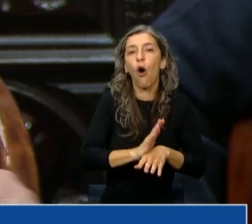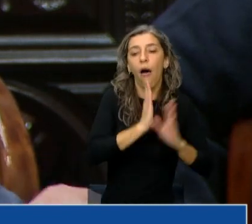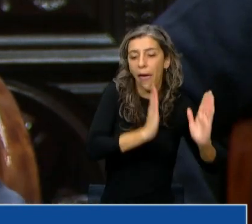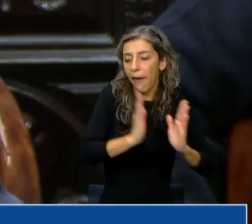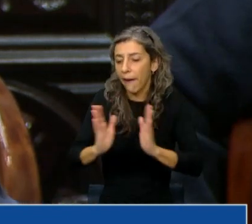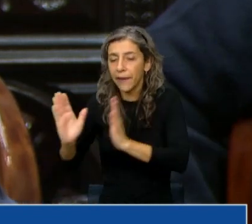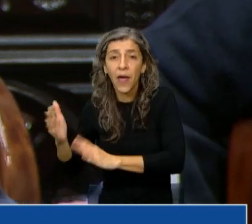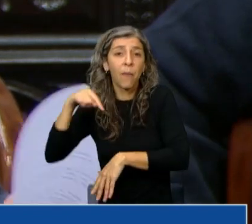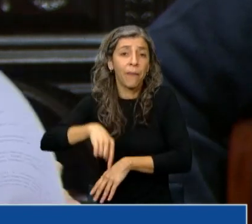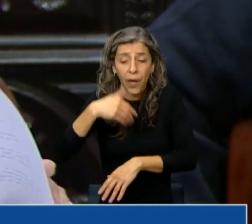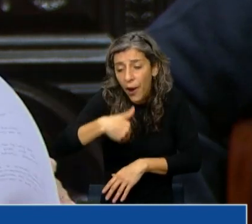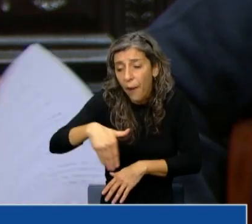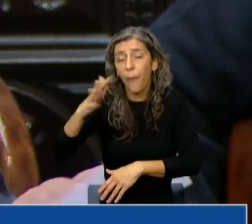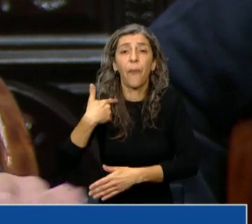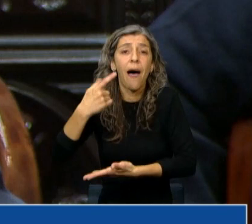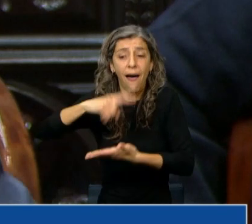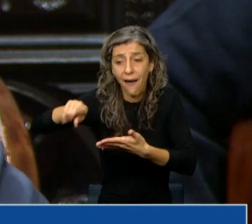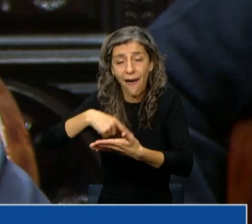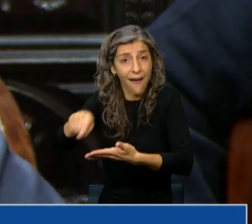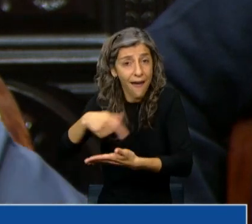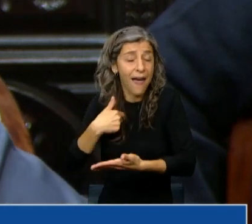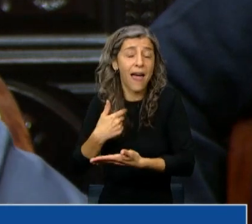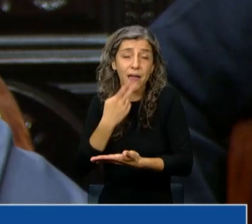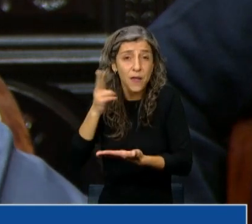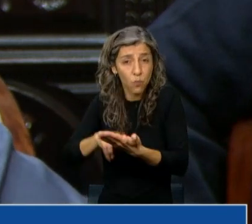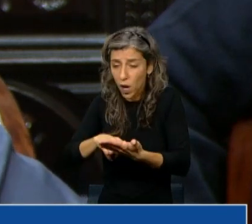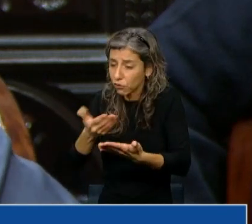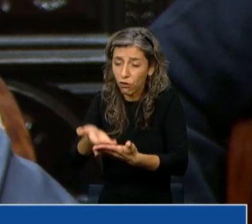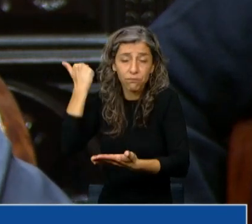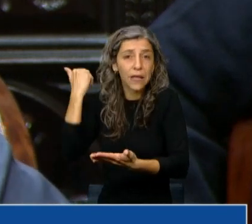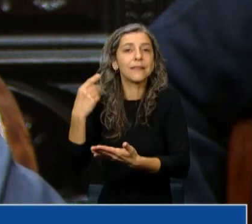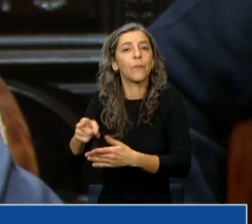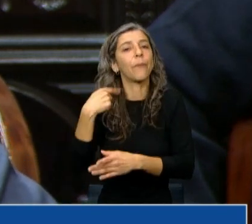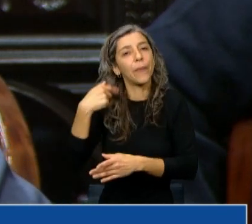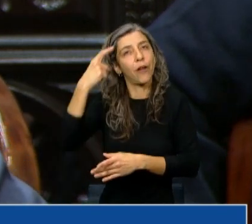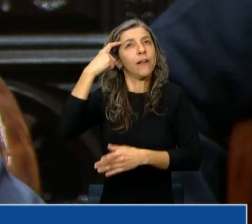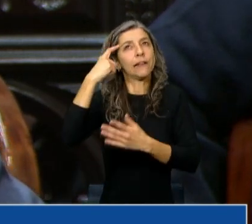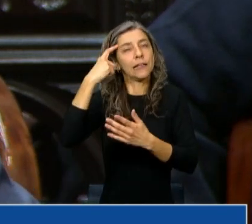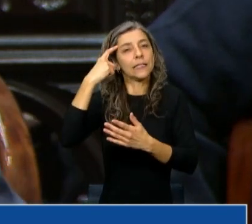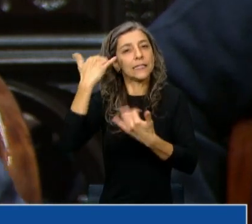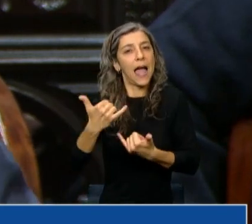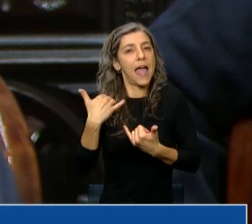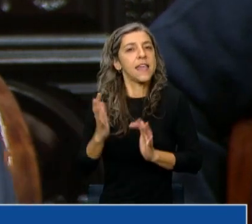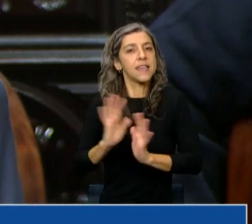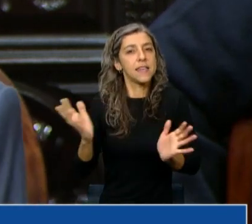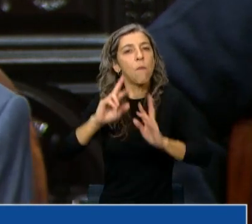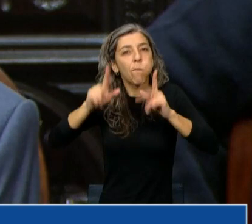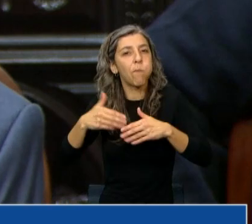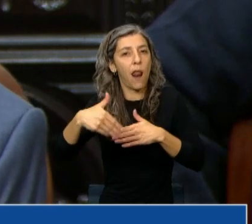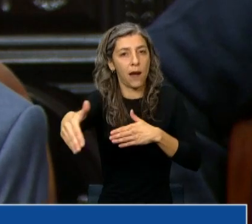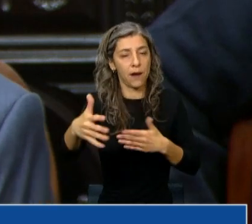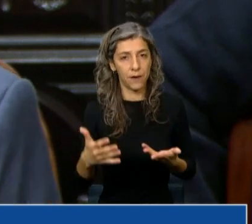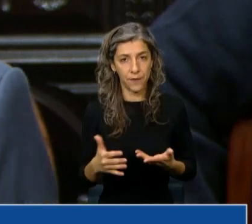eliminación del impuesto a las ganancias, que es consecuente con un pensamiento. En